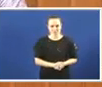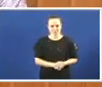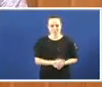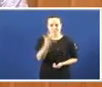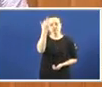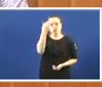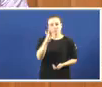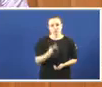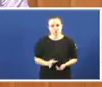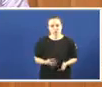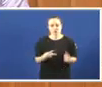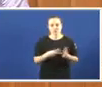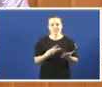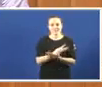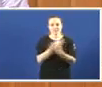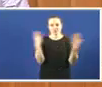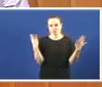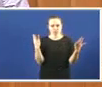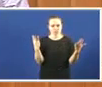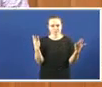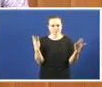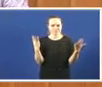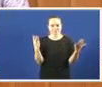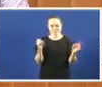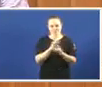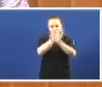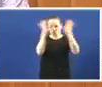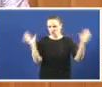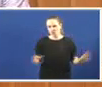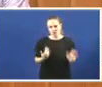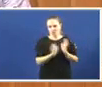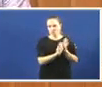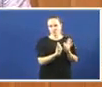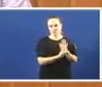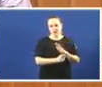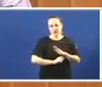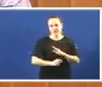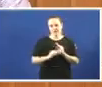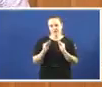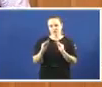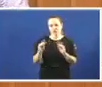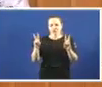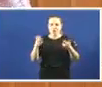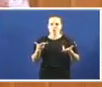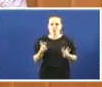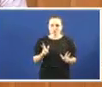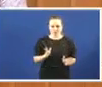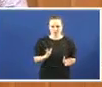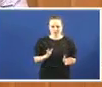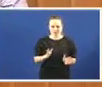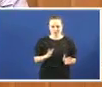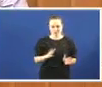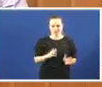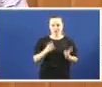do ano 2018 son unha clara demostración desta estrategia neoliberal de recortar o peso do público